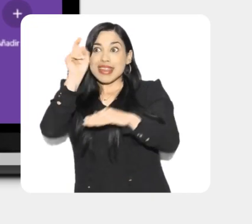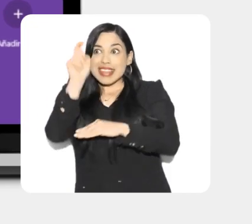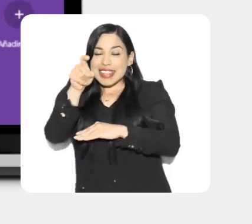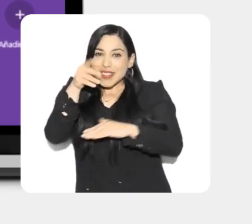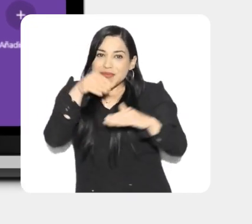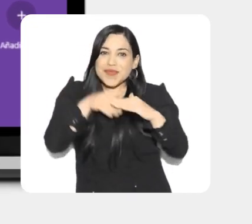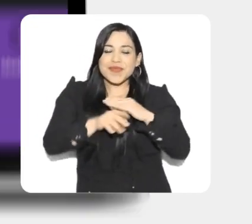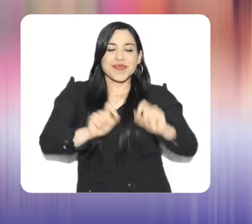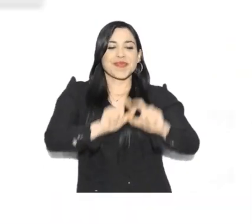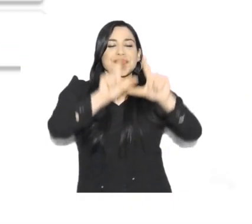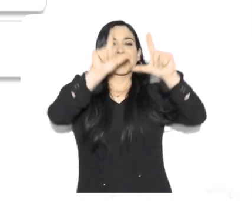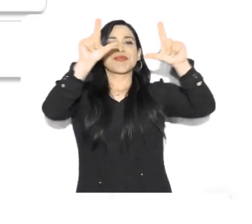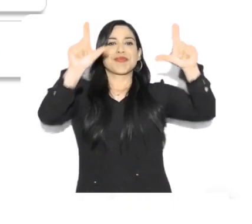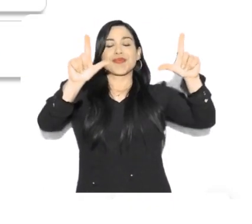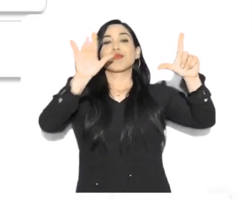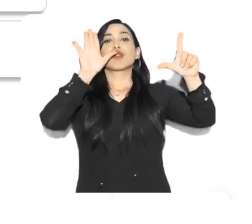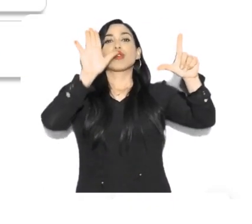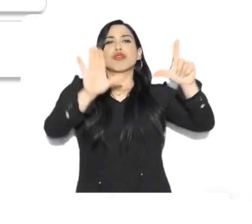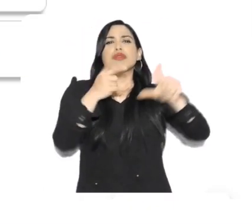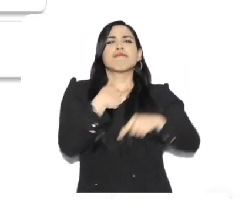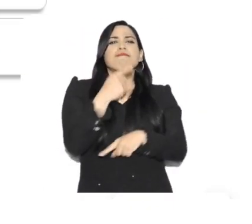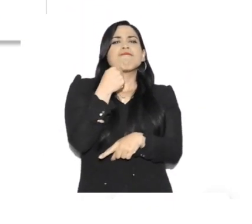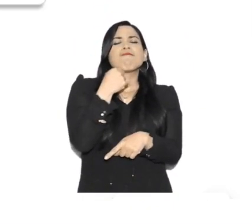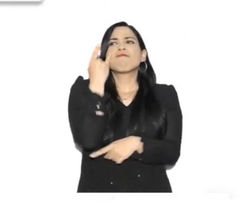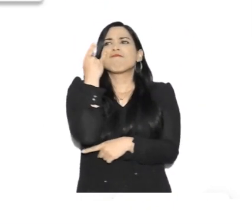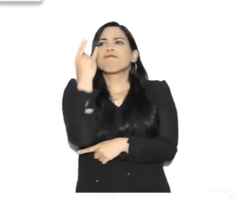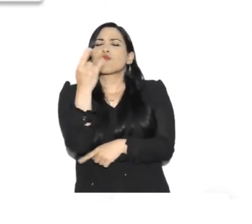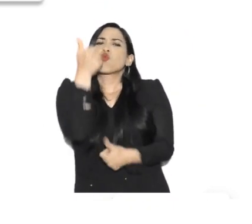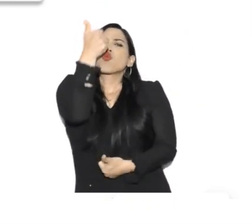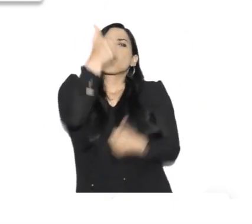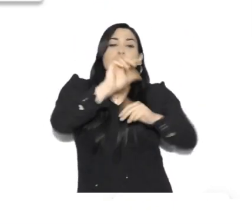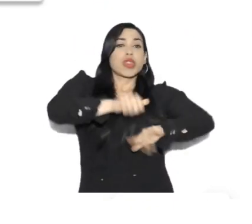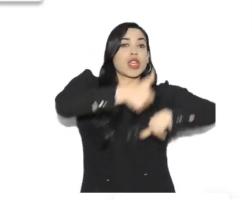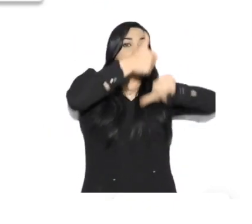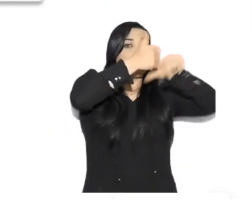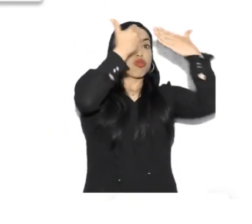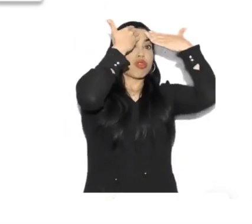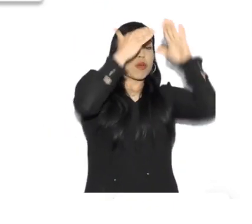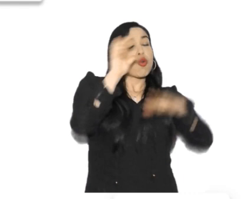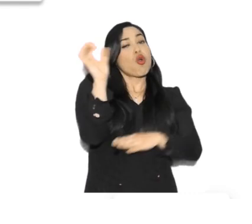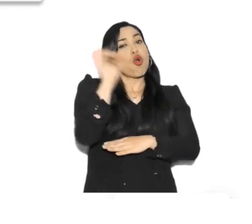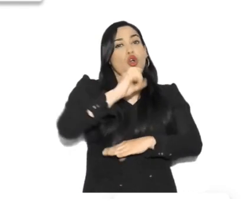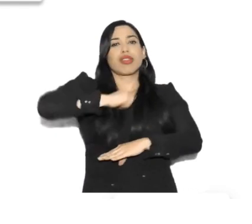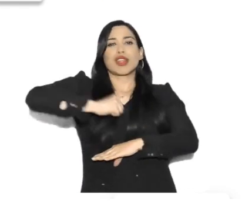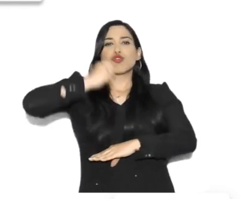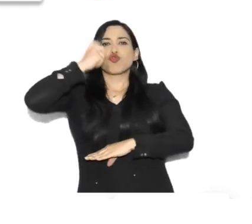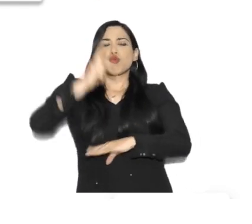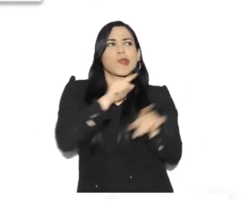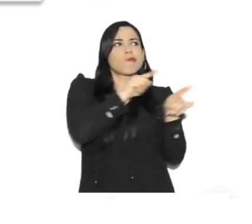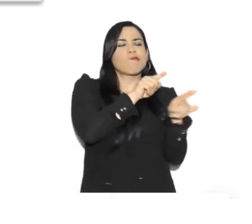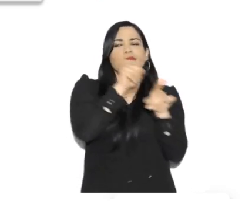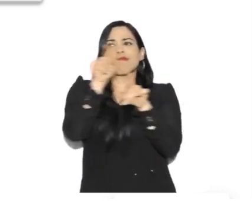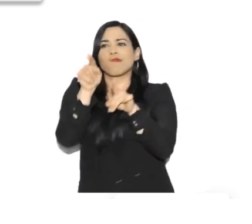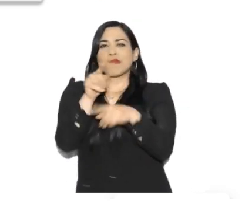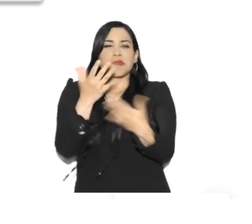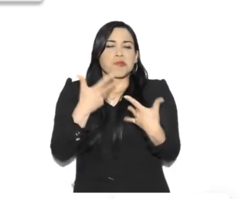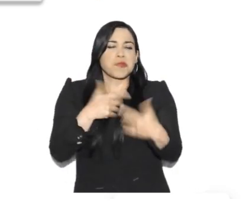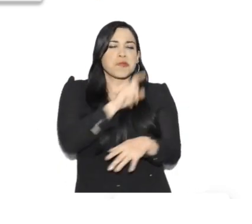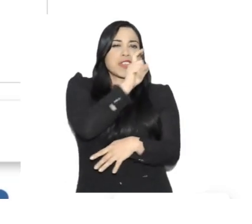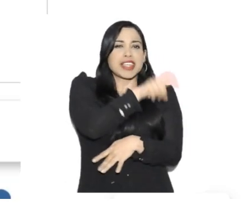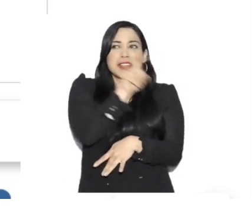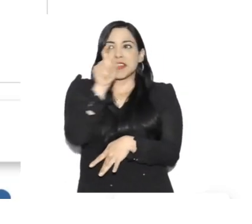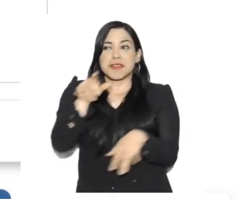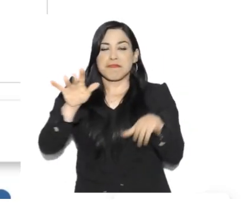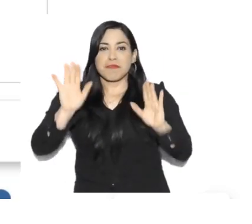para las comunidades. Dale clic al botón de tu interés, ya sea el de la Dirección de Democracia o Derechos